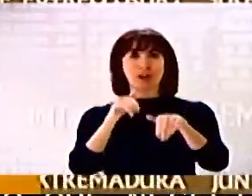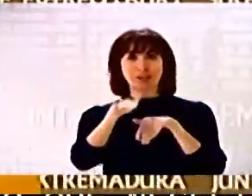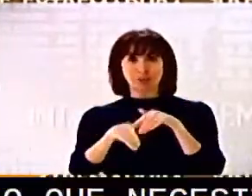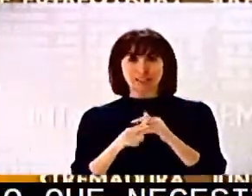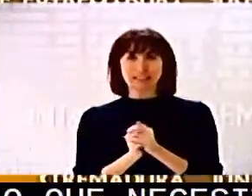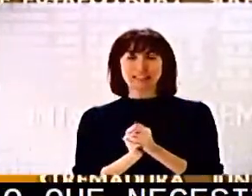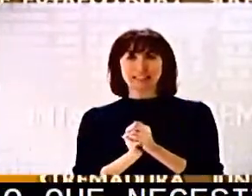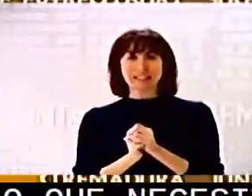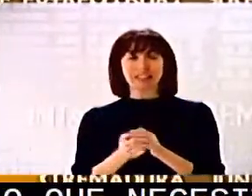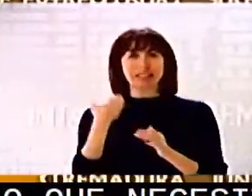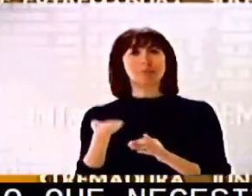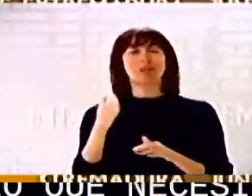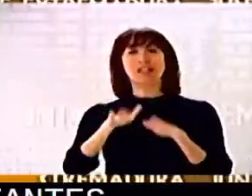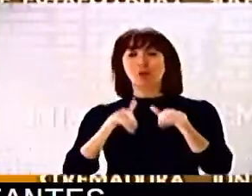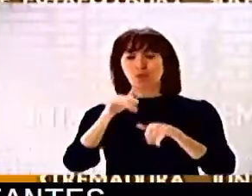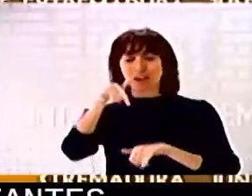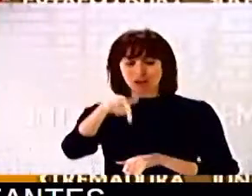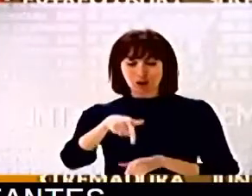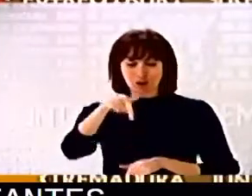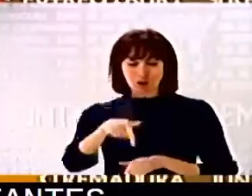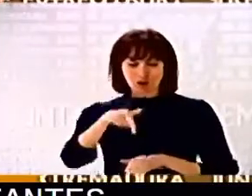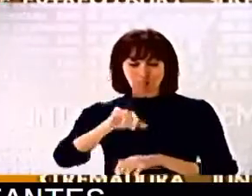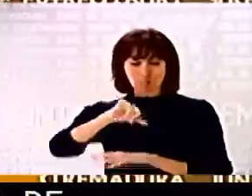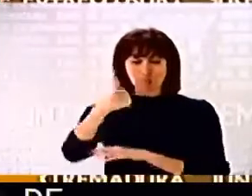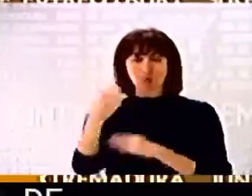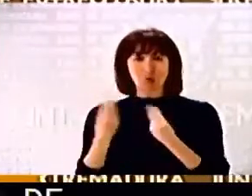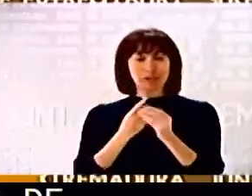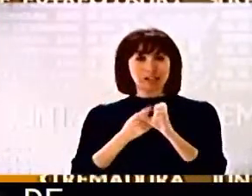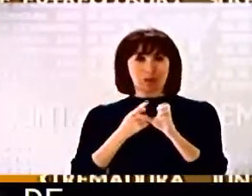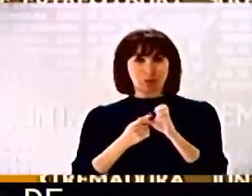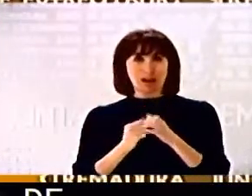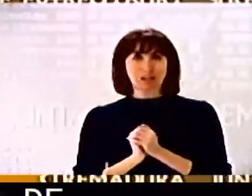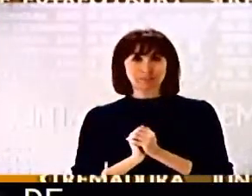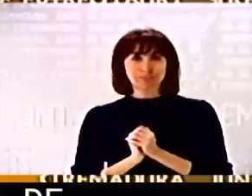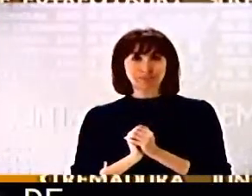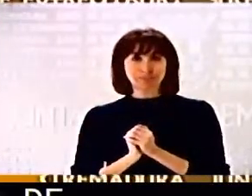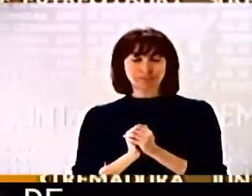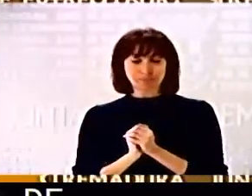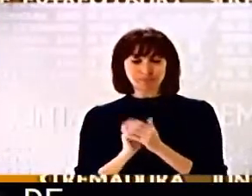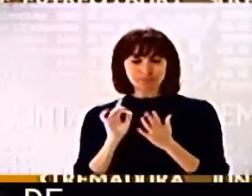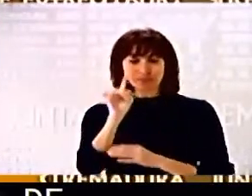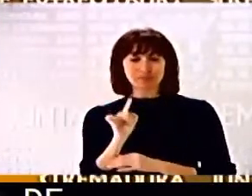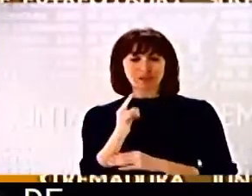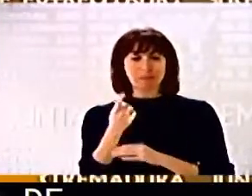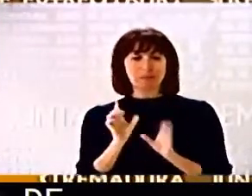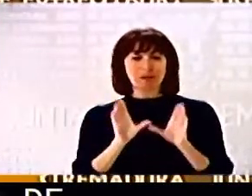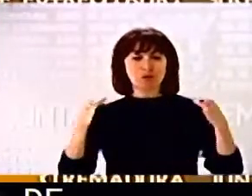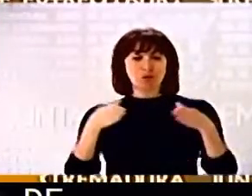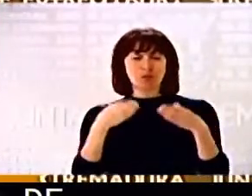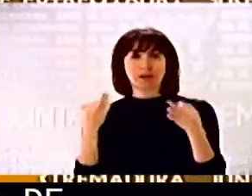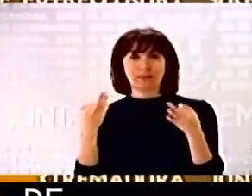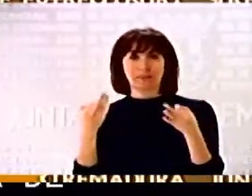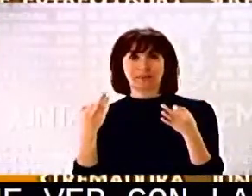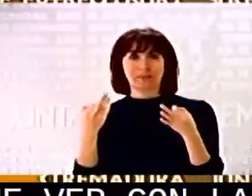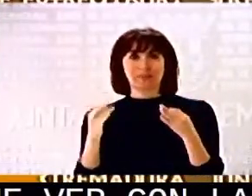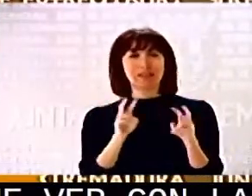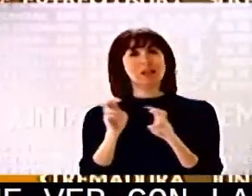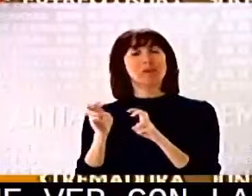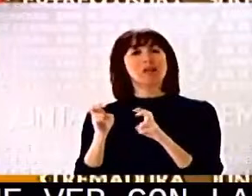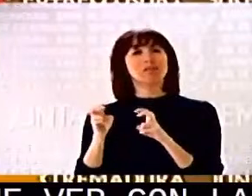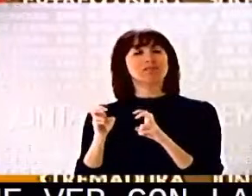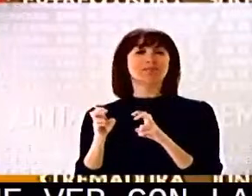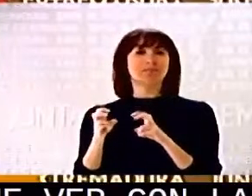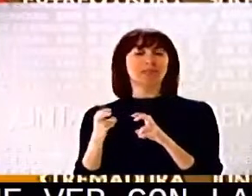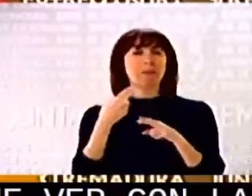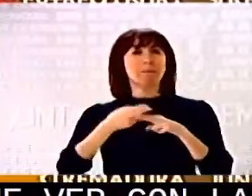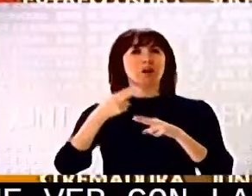convocatorias, importantes convocatorias hoy que aprueba la Junta de Extremadura, el primer paquete tiene que ver con la que está siendo una de nuestras